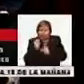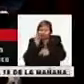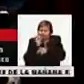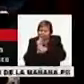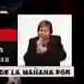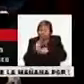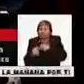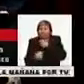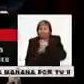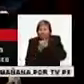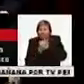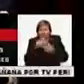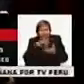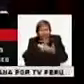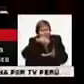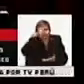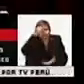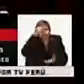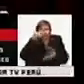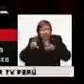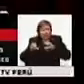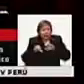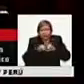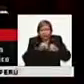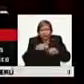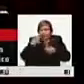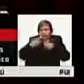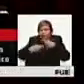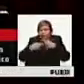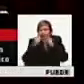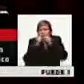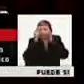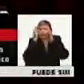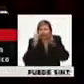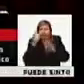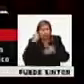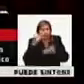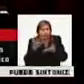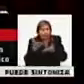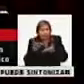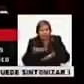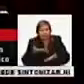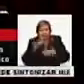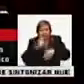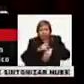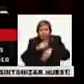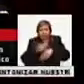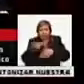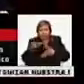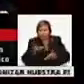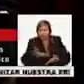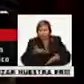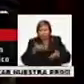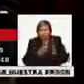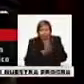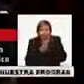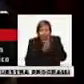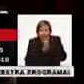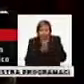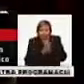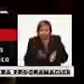dedicación, del hacerse cada día tiempo para recibir a todos, para